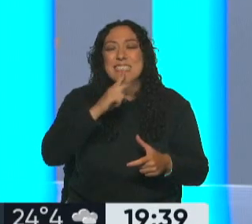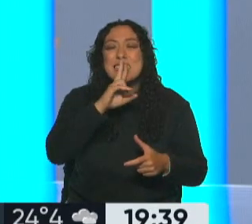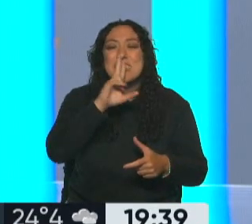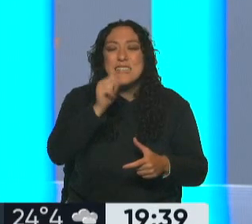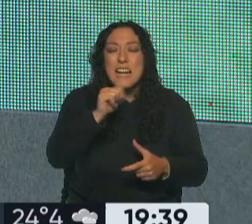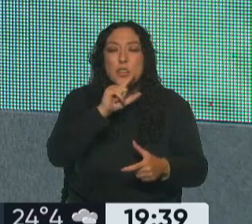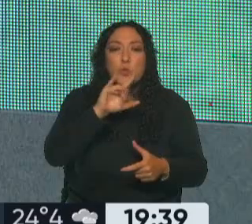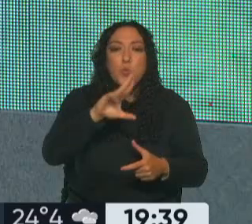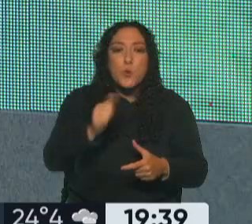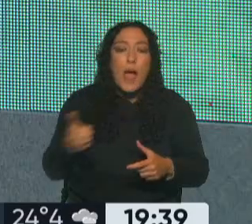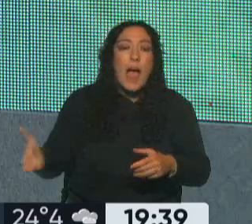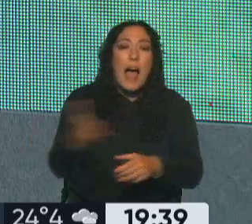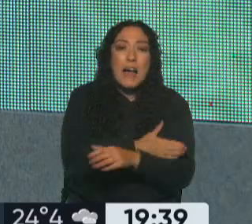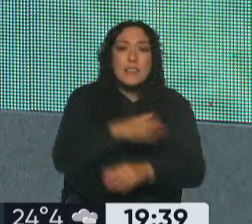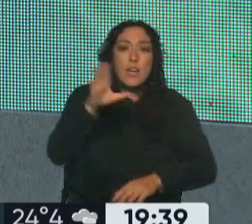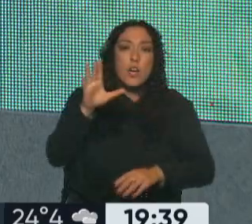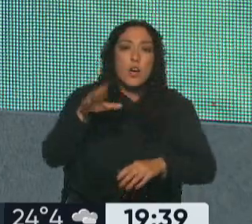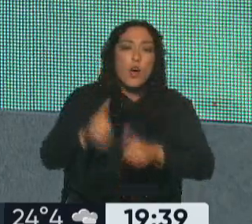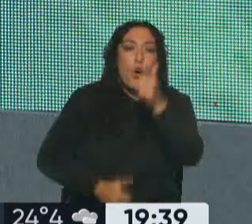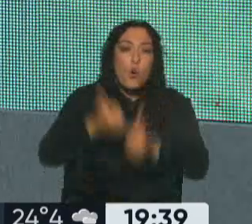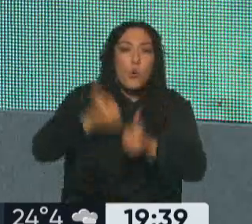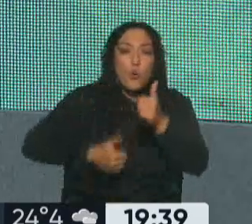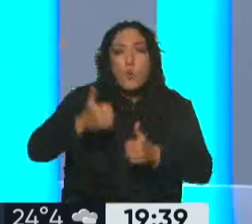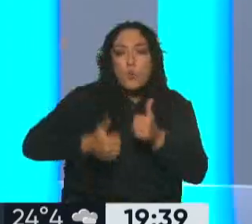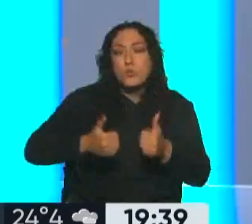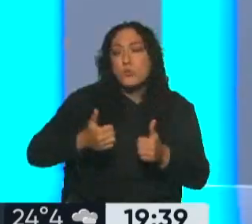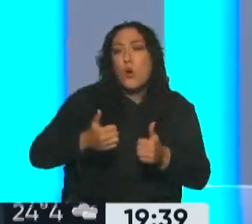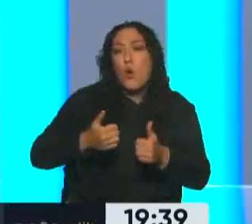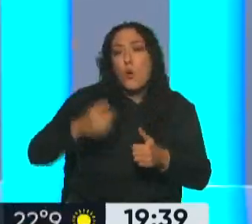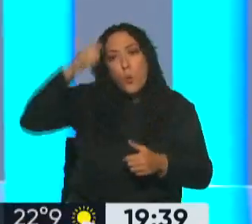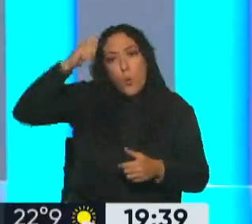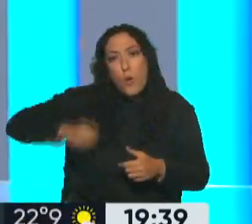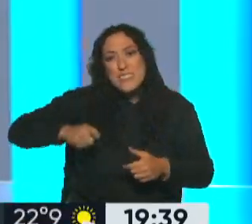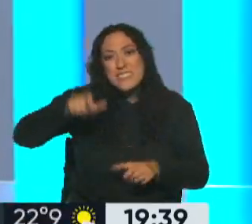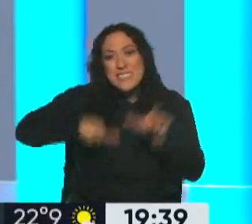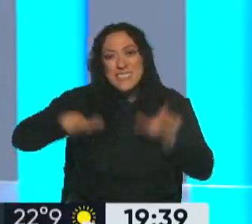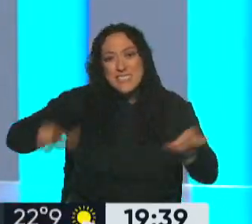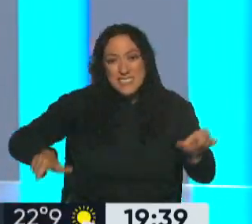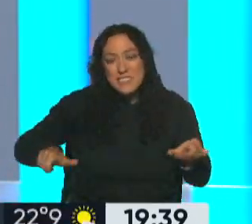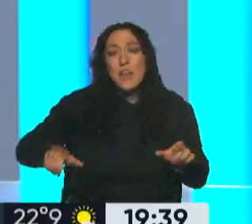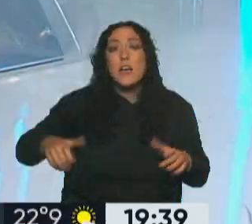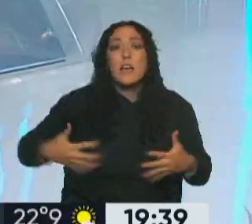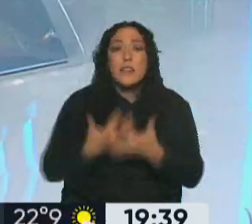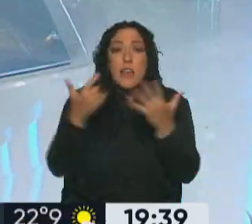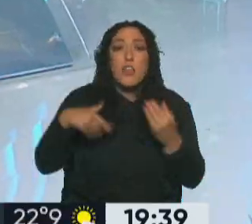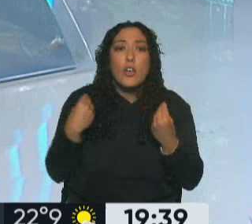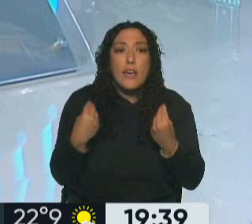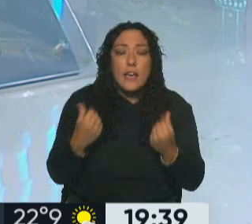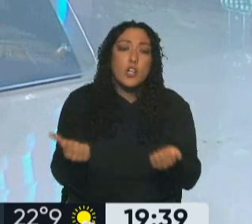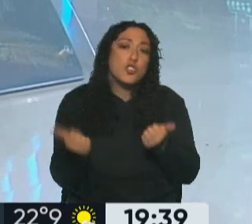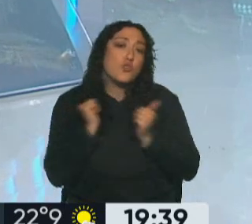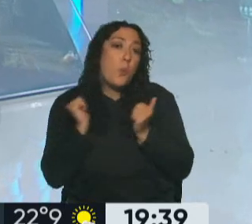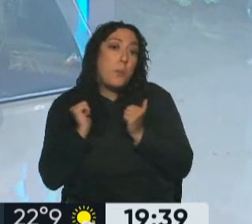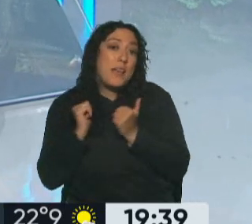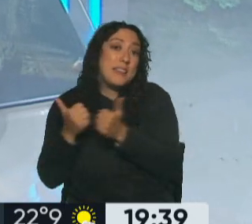anticipado de jueces esta la tiene Clara Néstor a ver lo que hicieron en realidad hoy se podría titular el banco de suplente de los